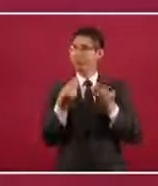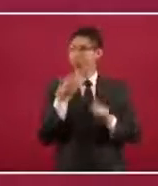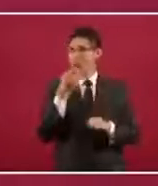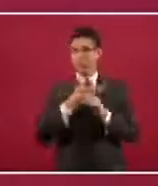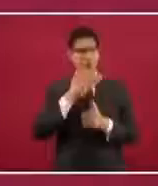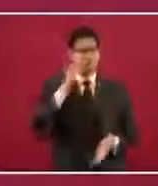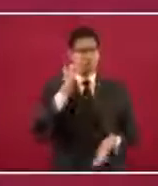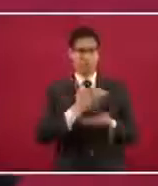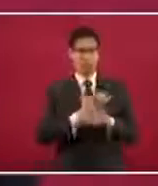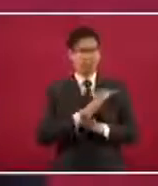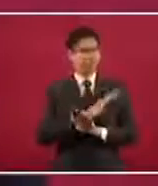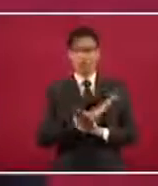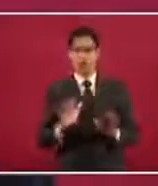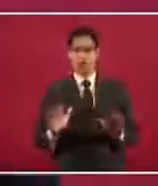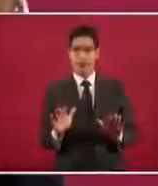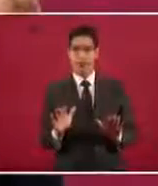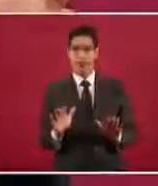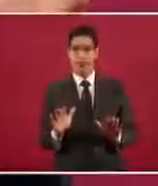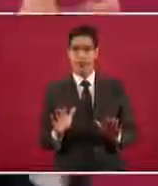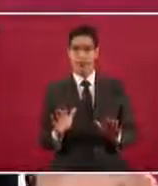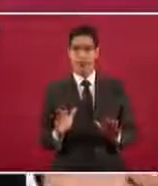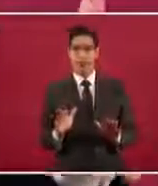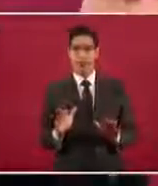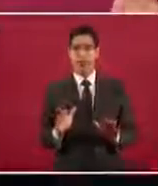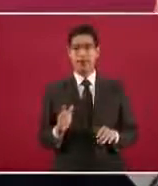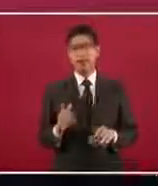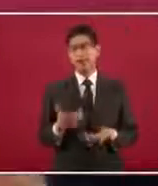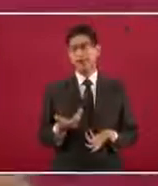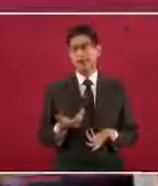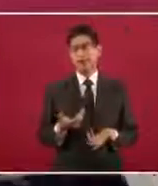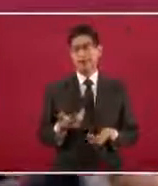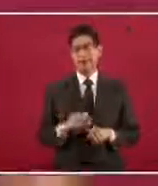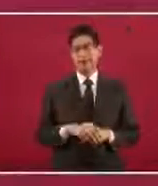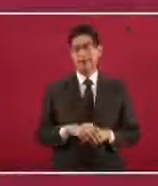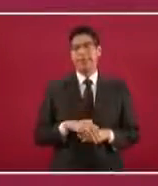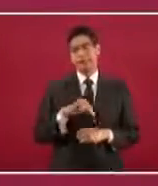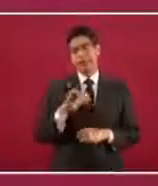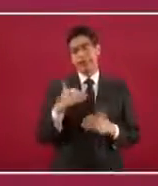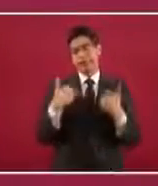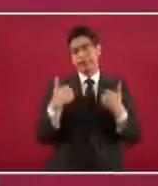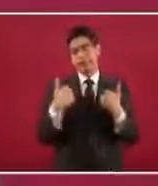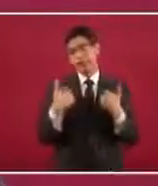O sea, se diseña una medida, desde luego,